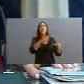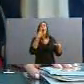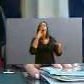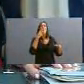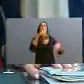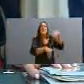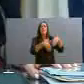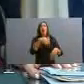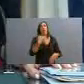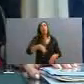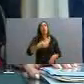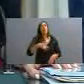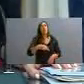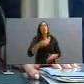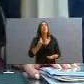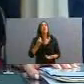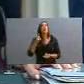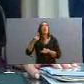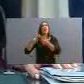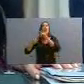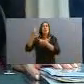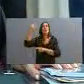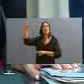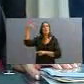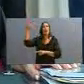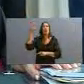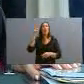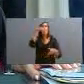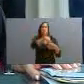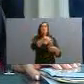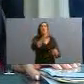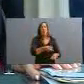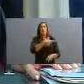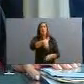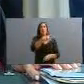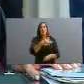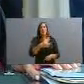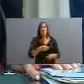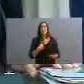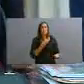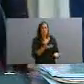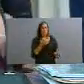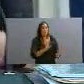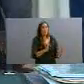además corresponde en materia de relaciones exteriores. Bien, ¿me permite esto, por favor?